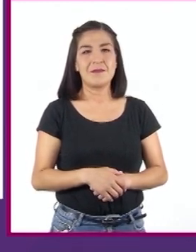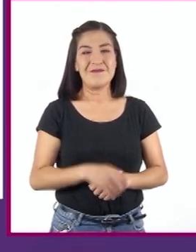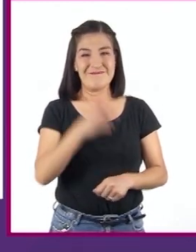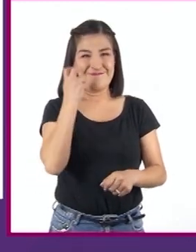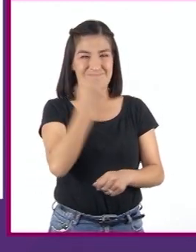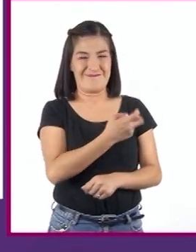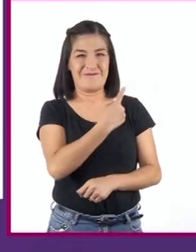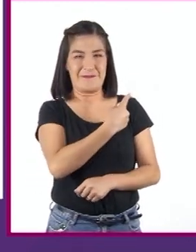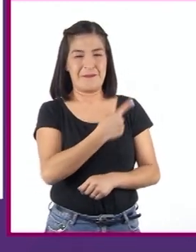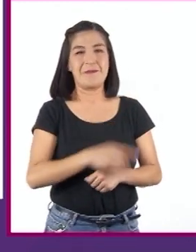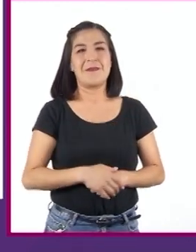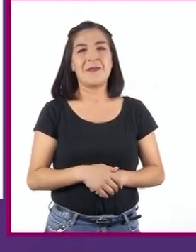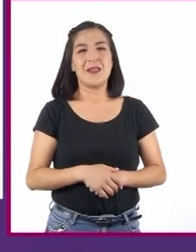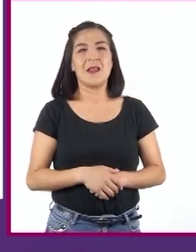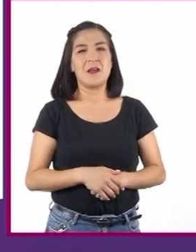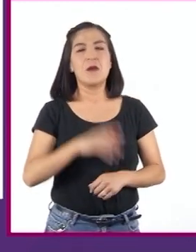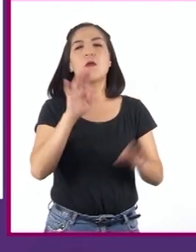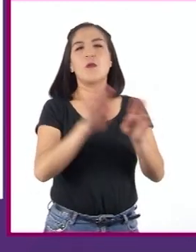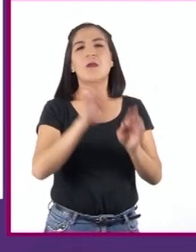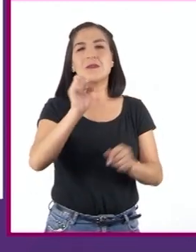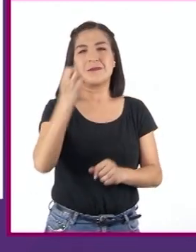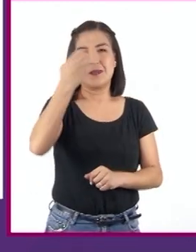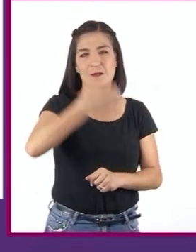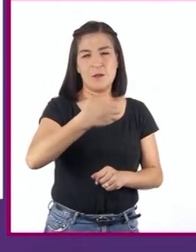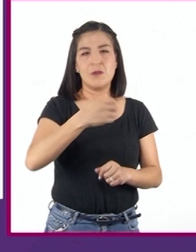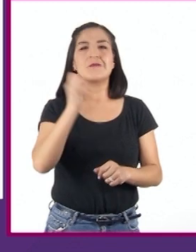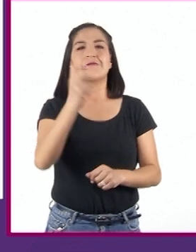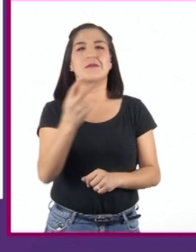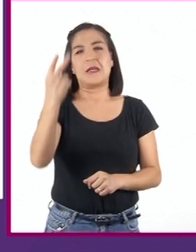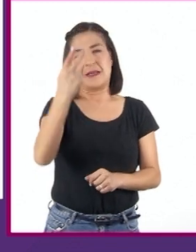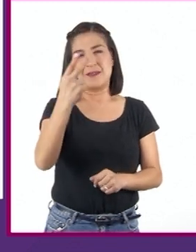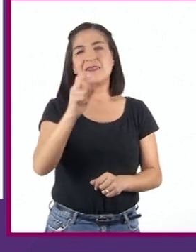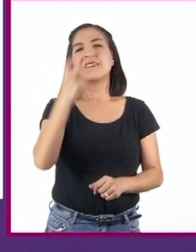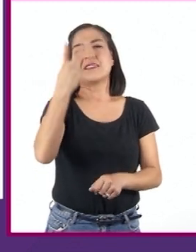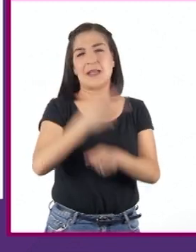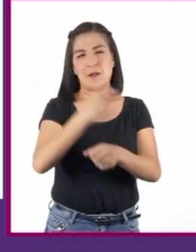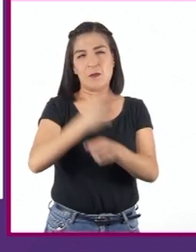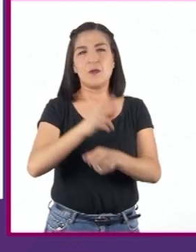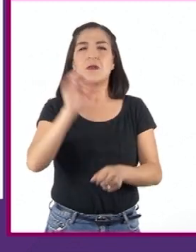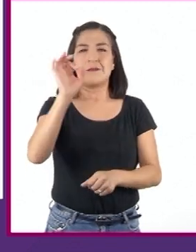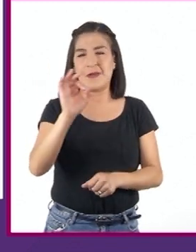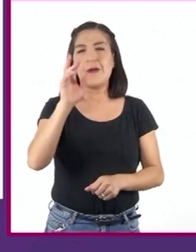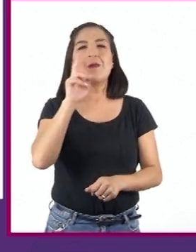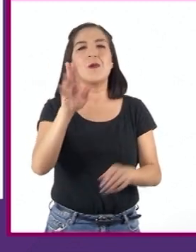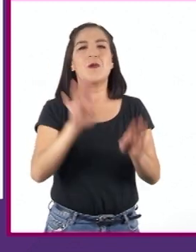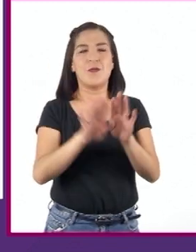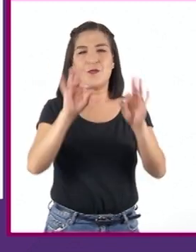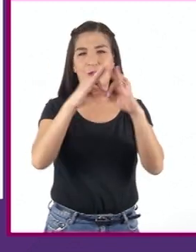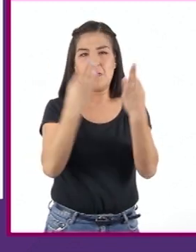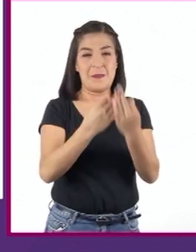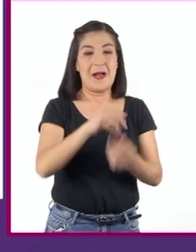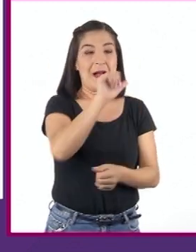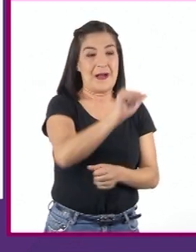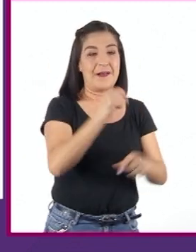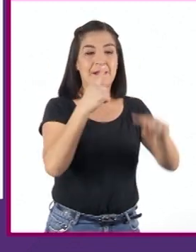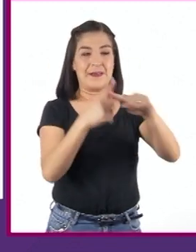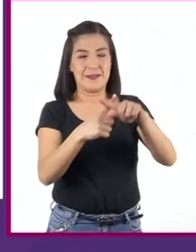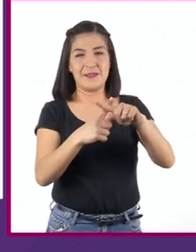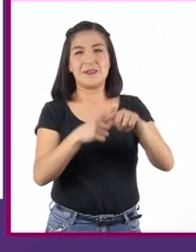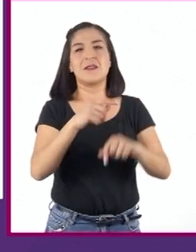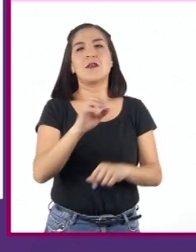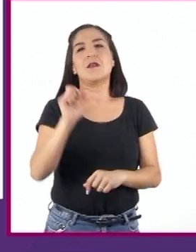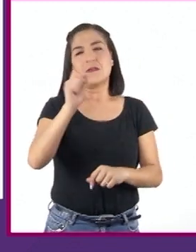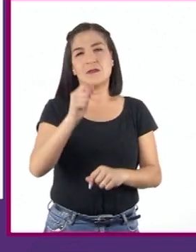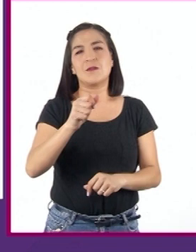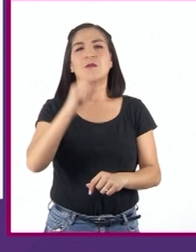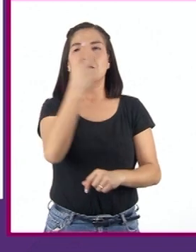Esta es una ecuación cuadrática o de segundo grado, de la forma ax al cuadrado más c igual